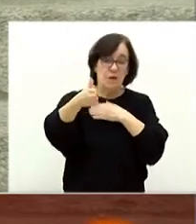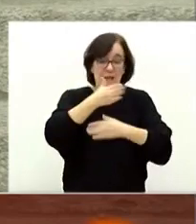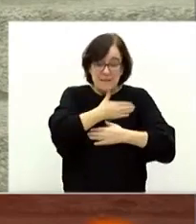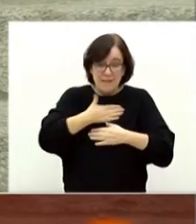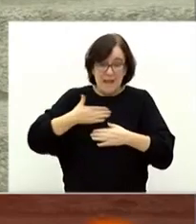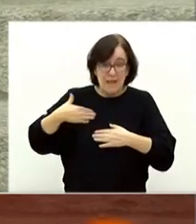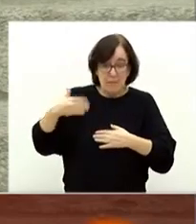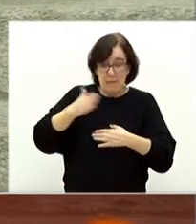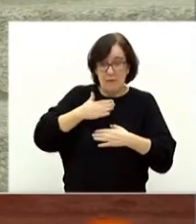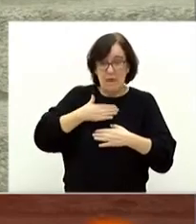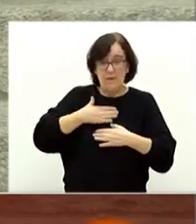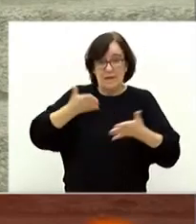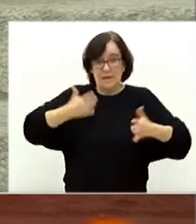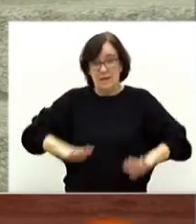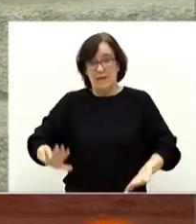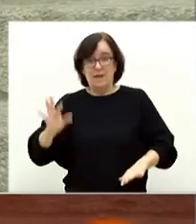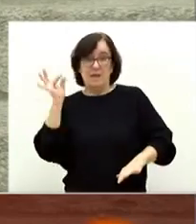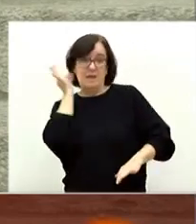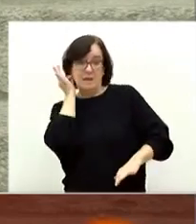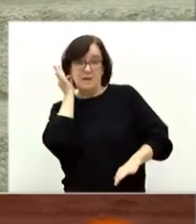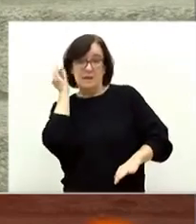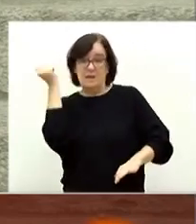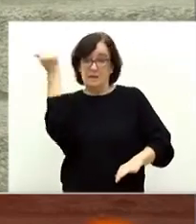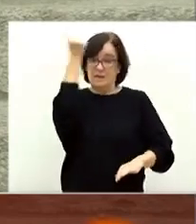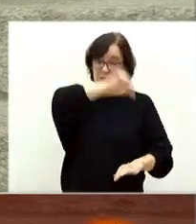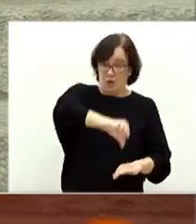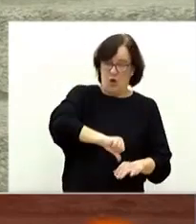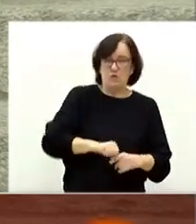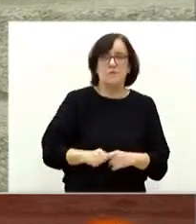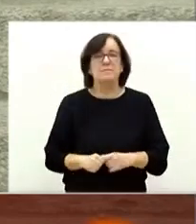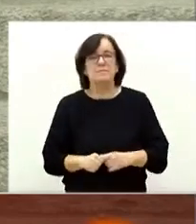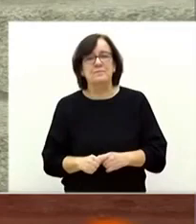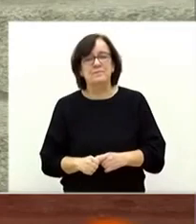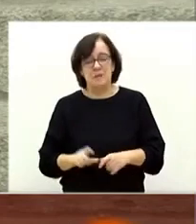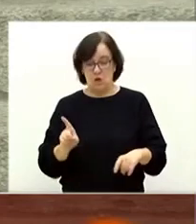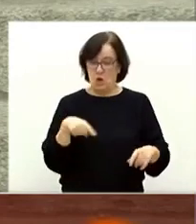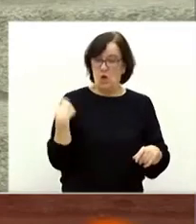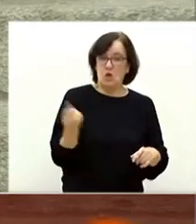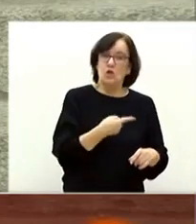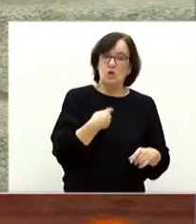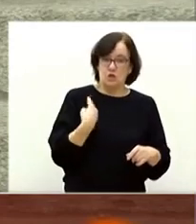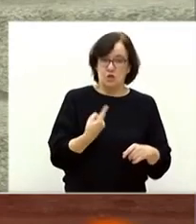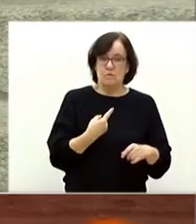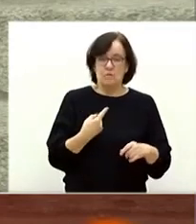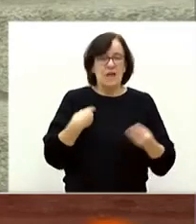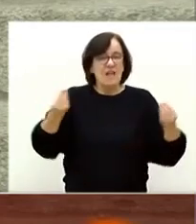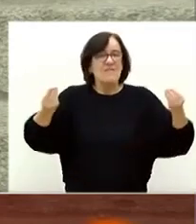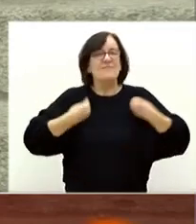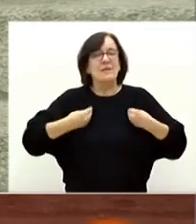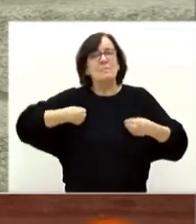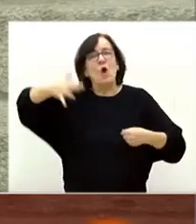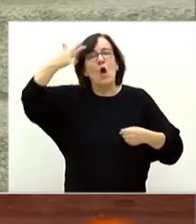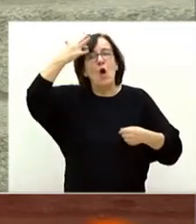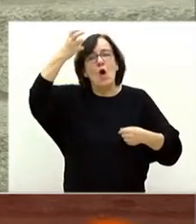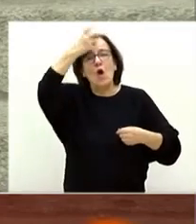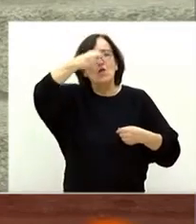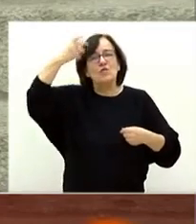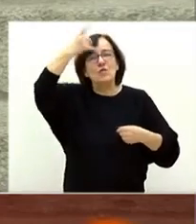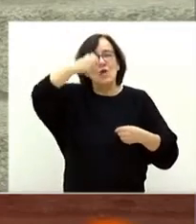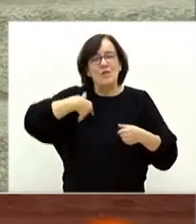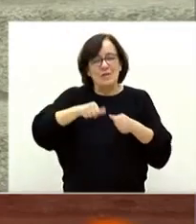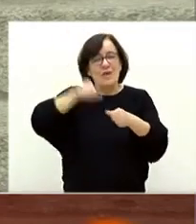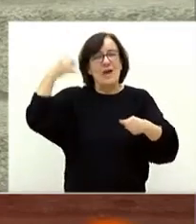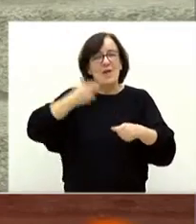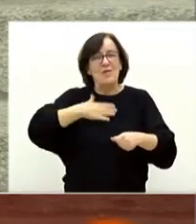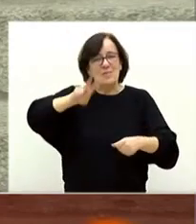queremos para nuestras hijas y para nuestros hijos. Nosotros vivimos el sueño de nuestros